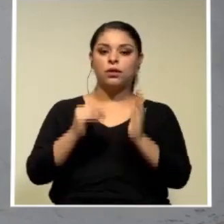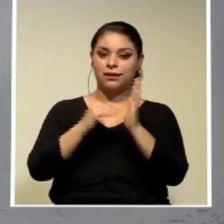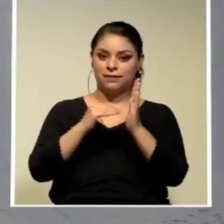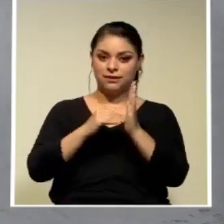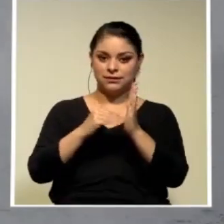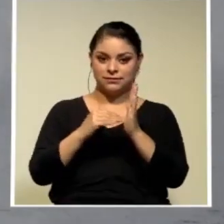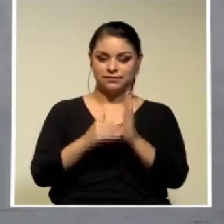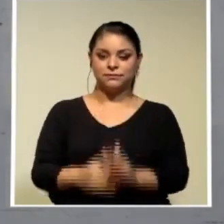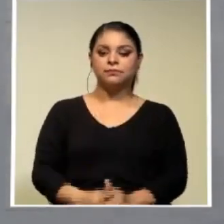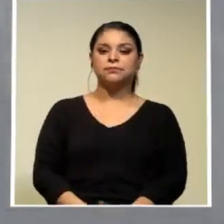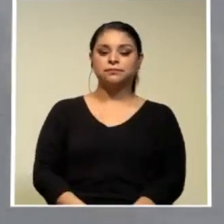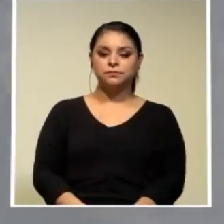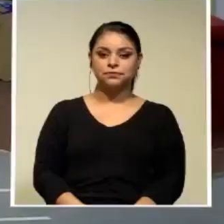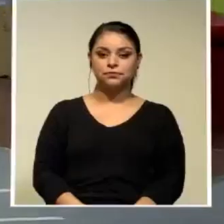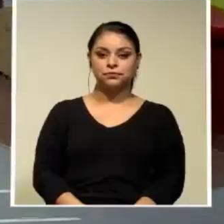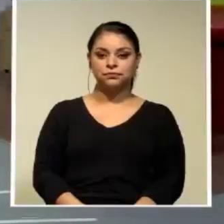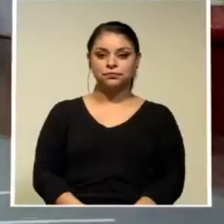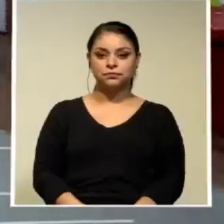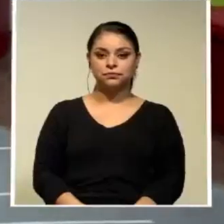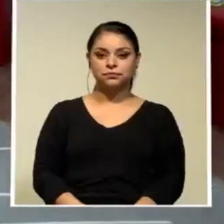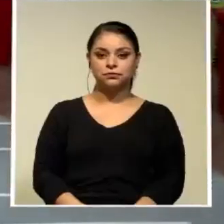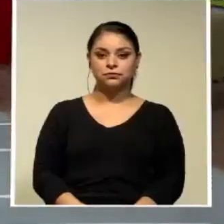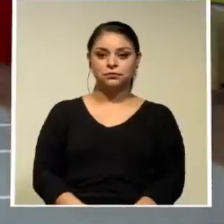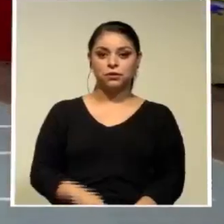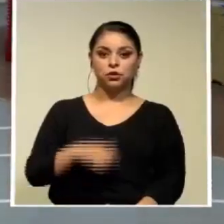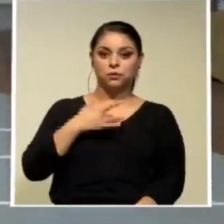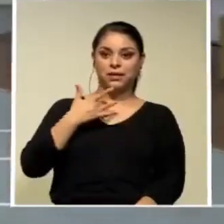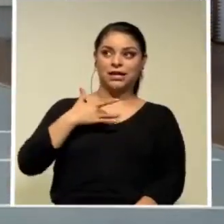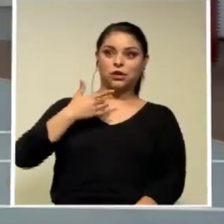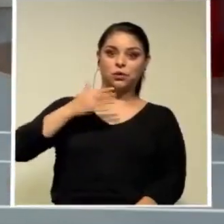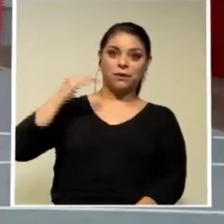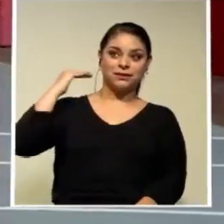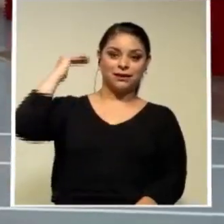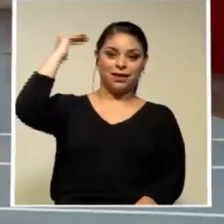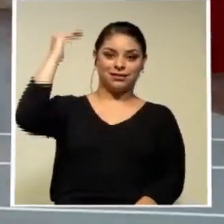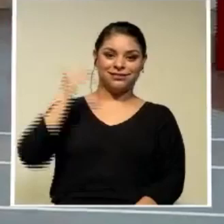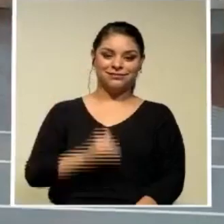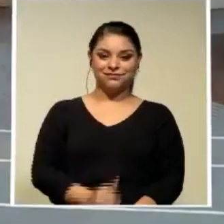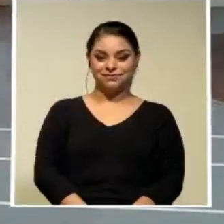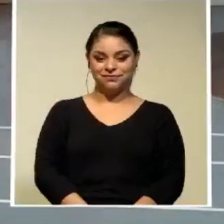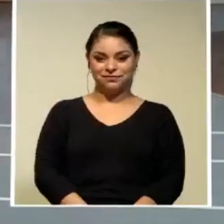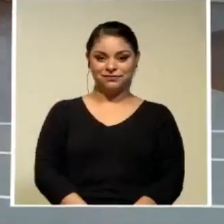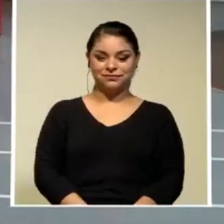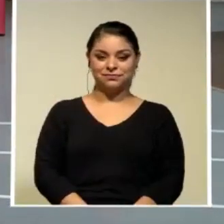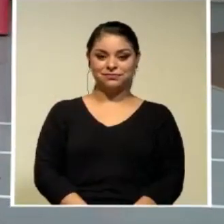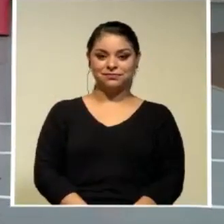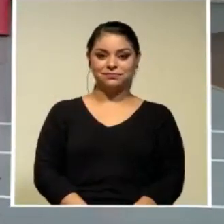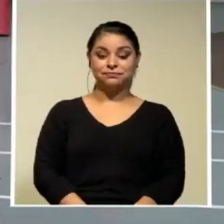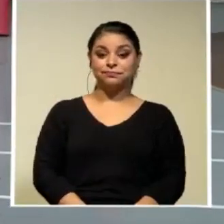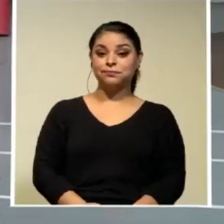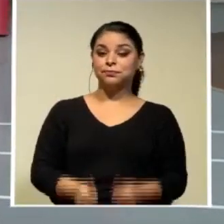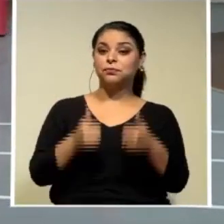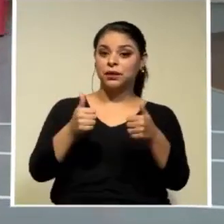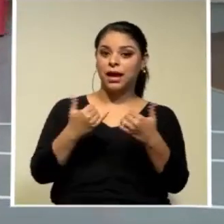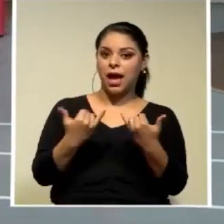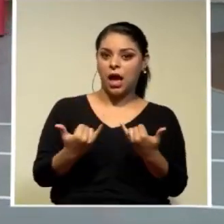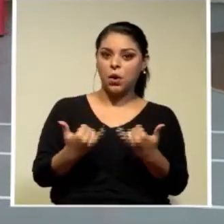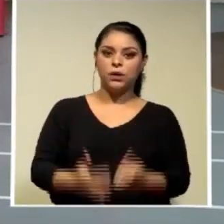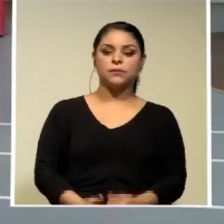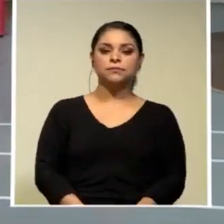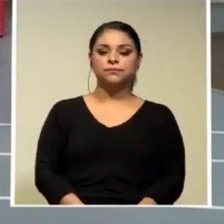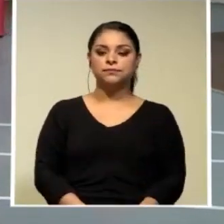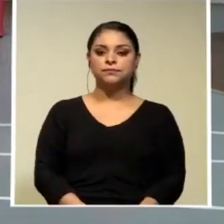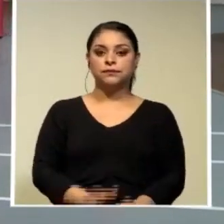¿ok? Muy bien. Ay, me siento muy alta. Ok, ahora vamos a hacer